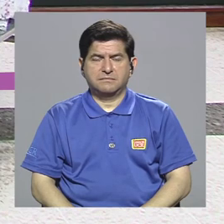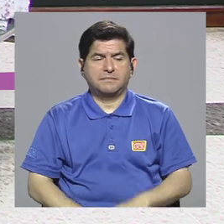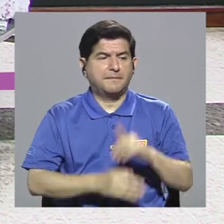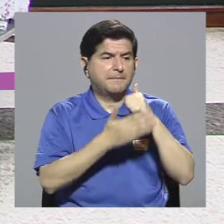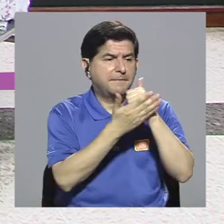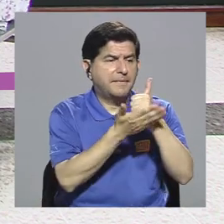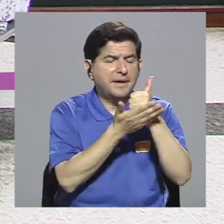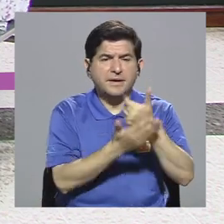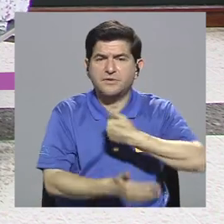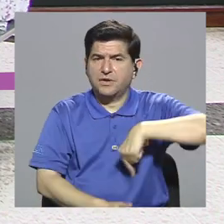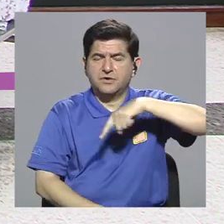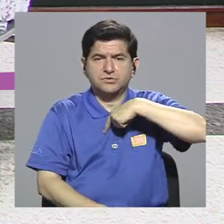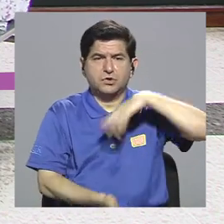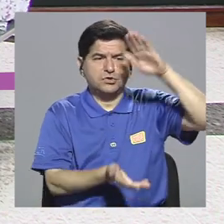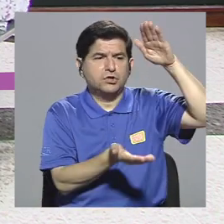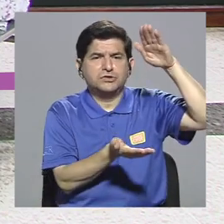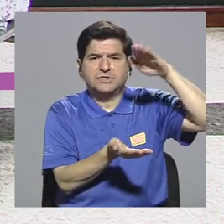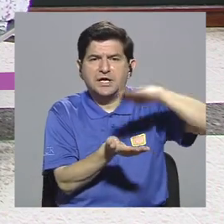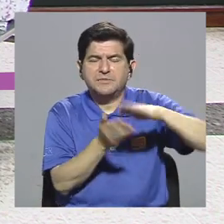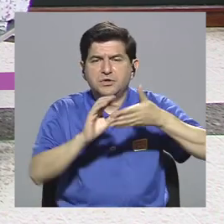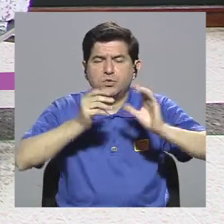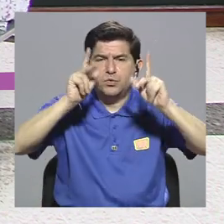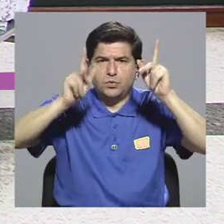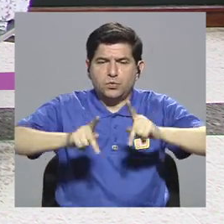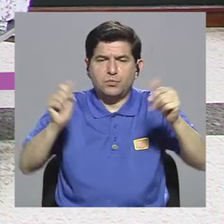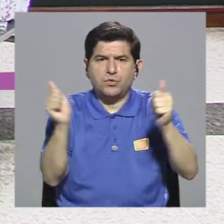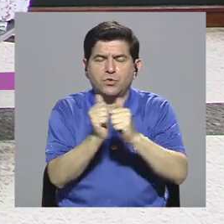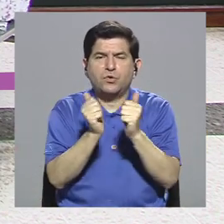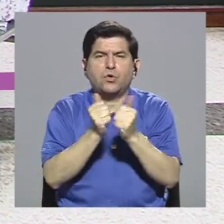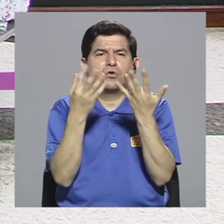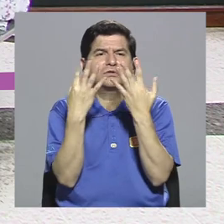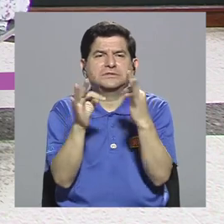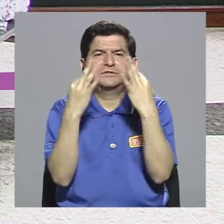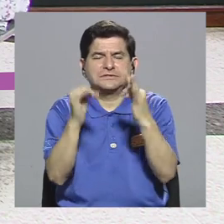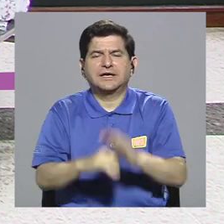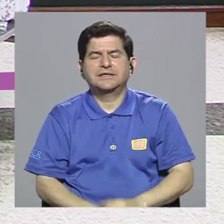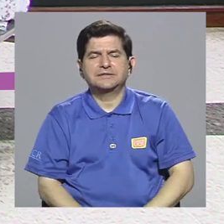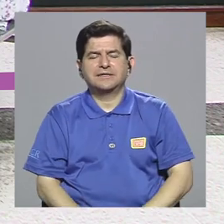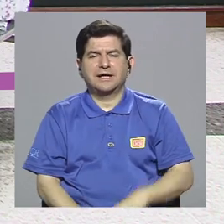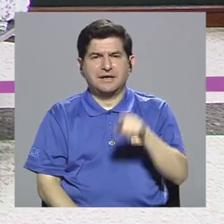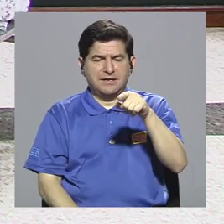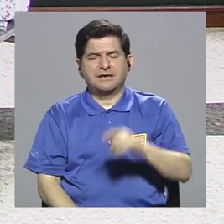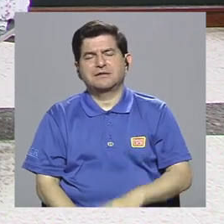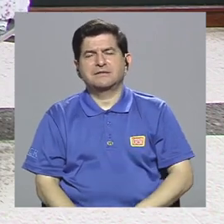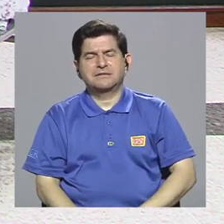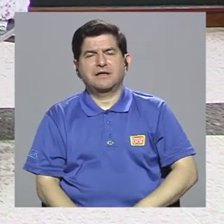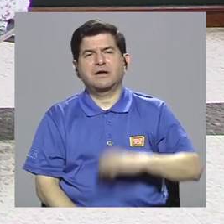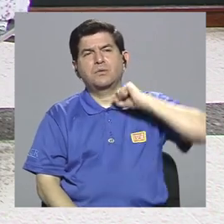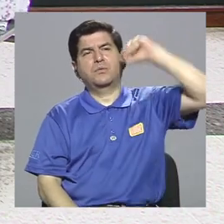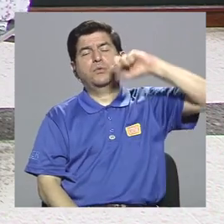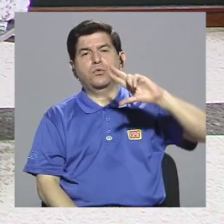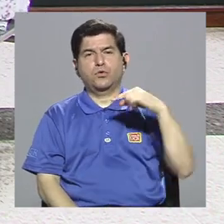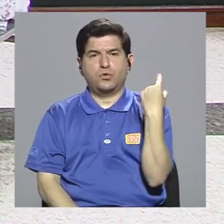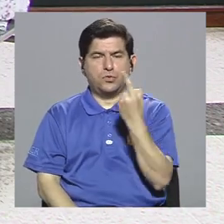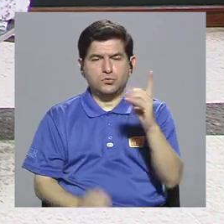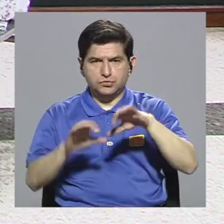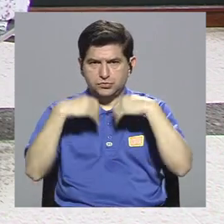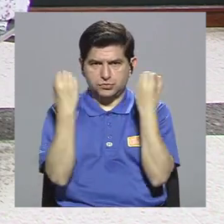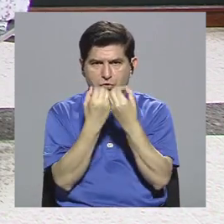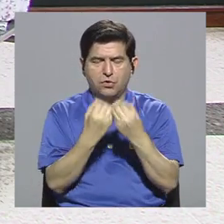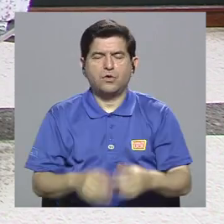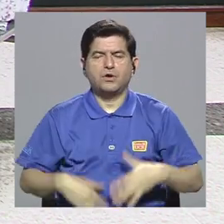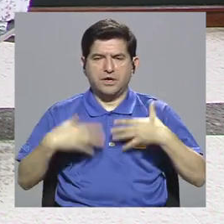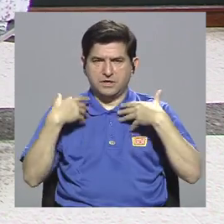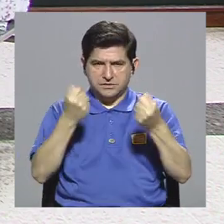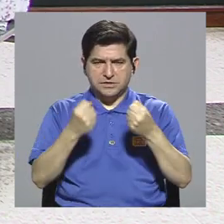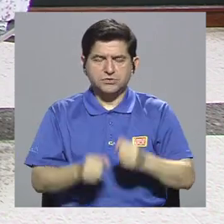ayudar a disminuir la cantidad, digamos, de personas con intentos suicidas, ¿verdad? No le corresponde solo a las organizaciones de salud, a los médicos, a los